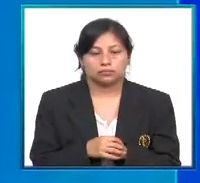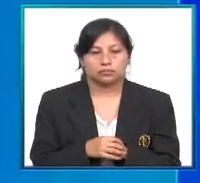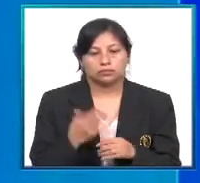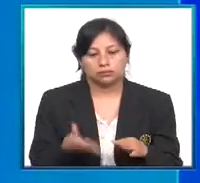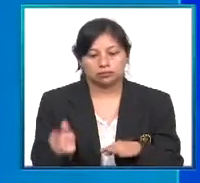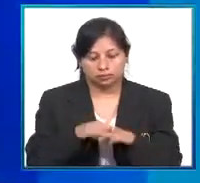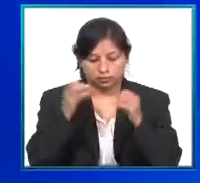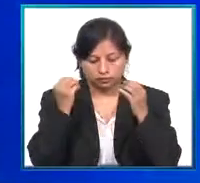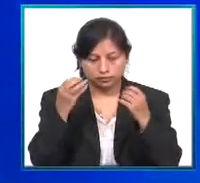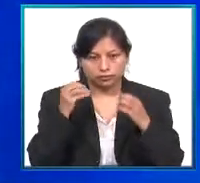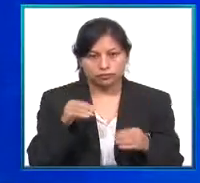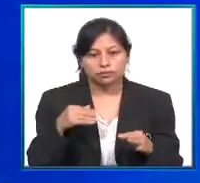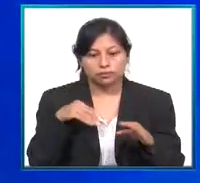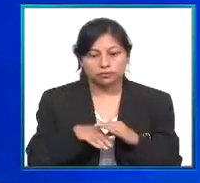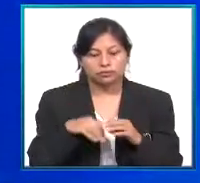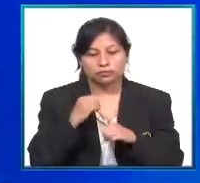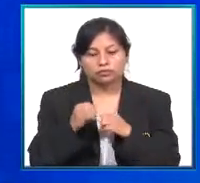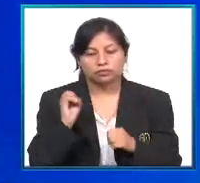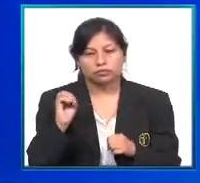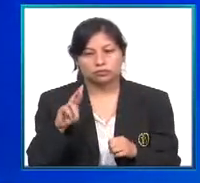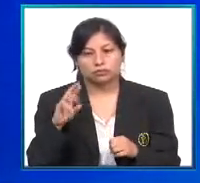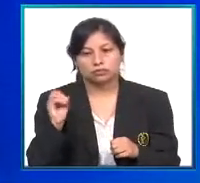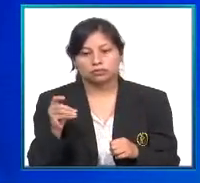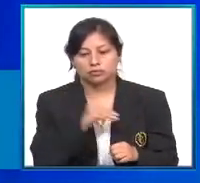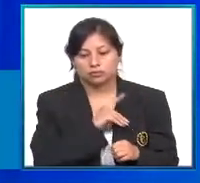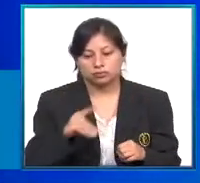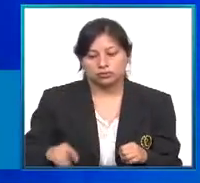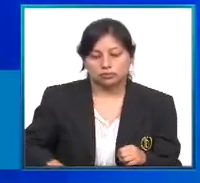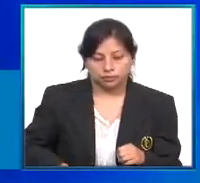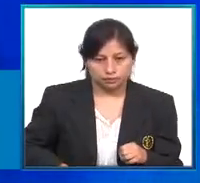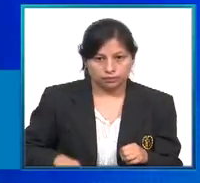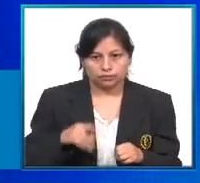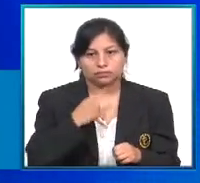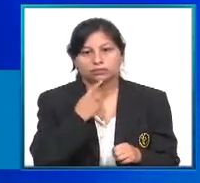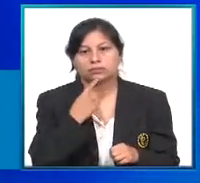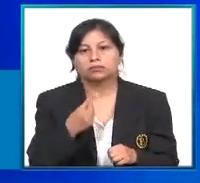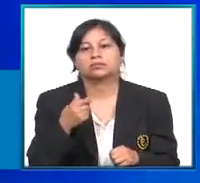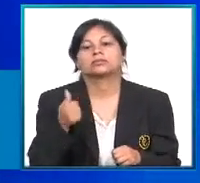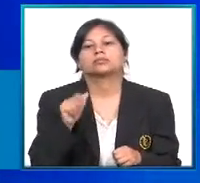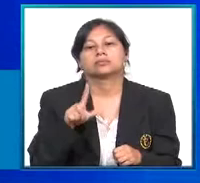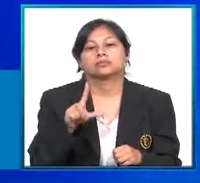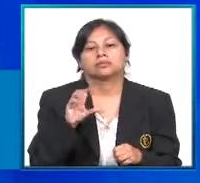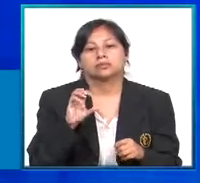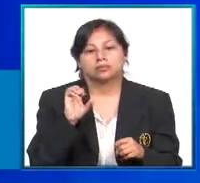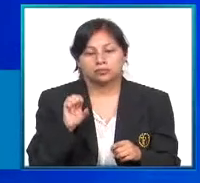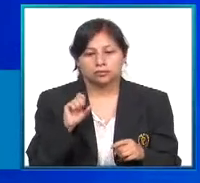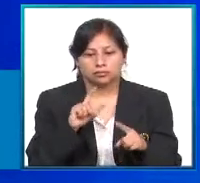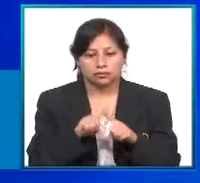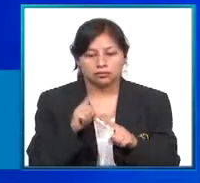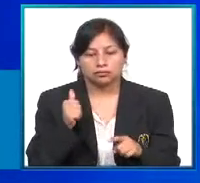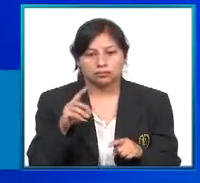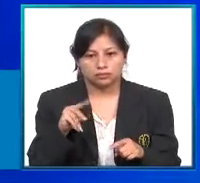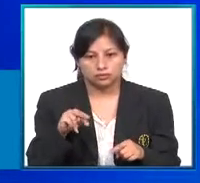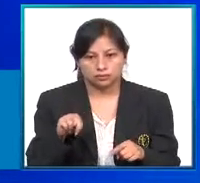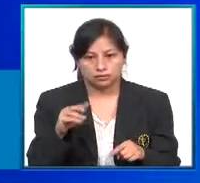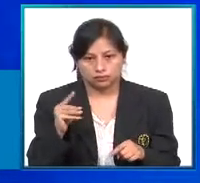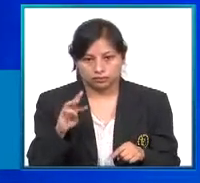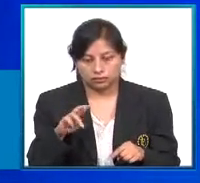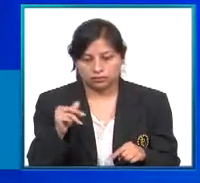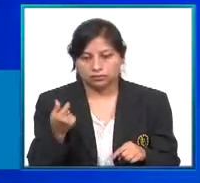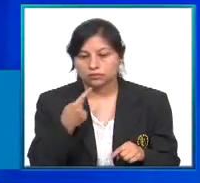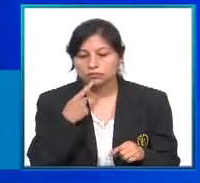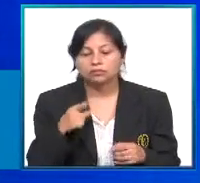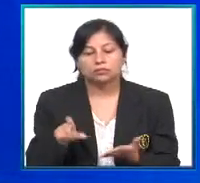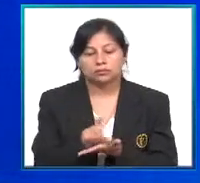En más información, en el foro de diputadas, la diputada Alexandra Axip dio seguimiento a denuncias de vecinos de diferentes sectores de la